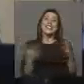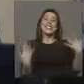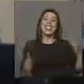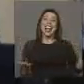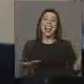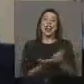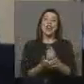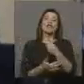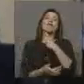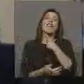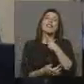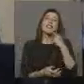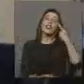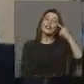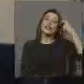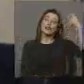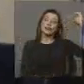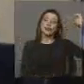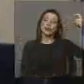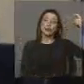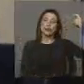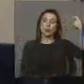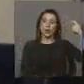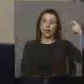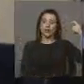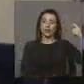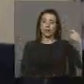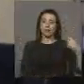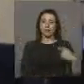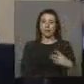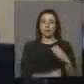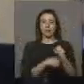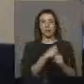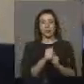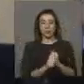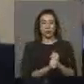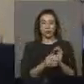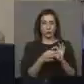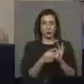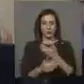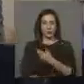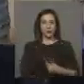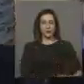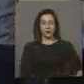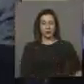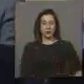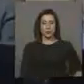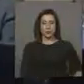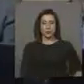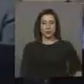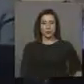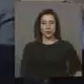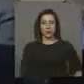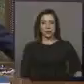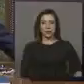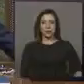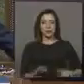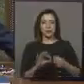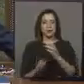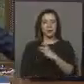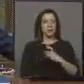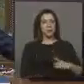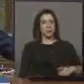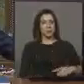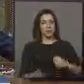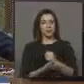una de sus aspiraciones y de sus sueños que más ha acariciado por tantos años. Gracias, Presidente. Muchas gracias, Diputado Raúl Saldívar.